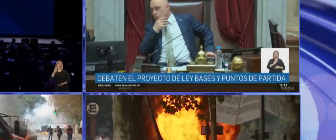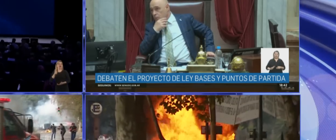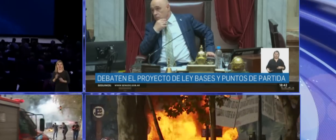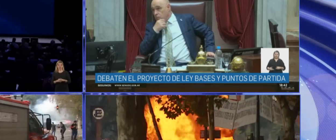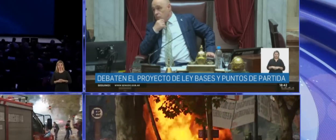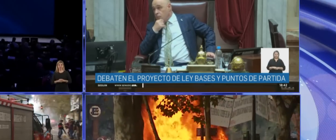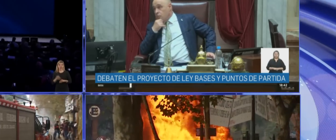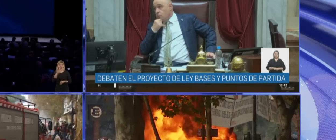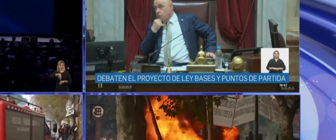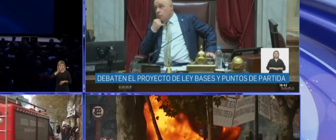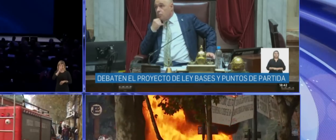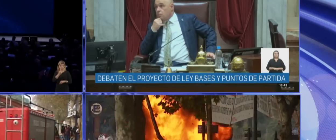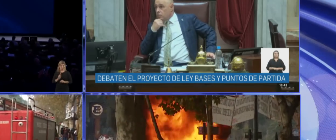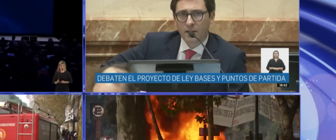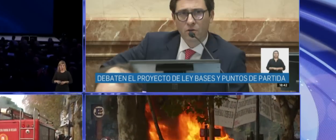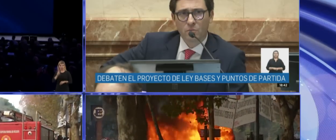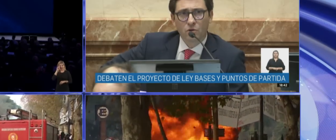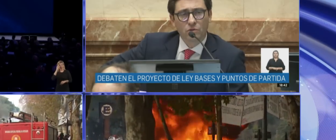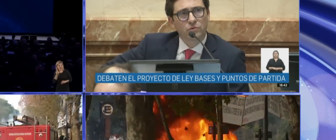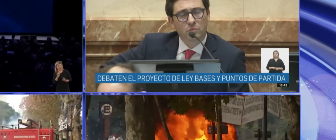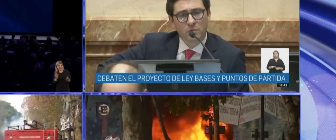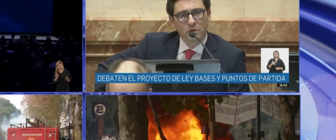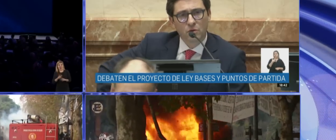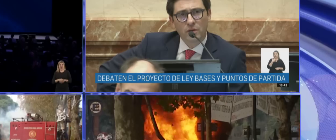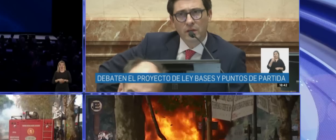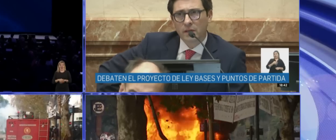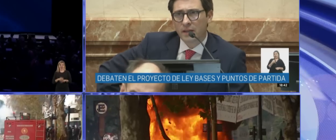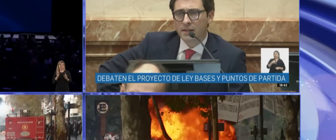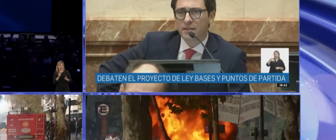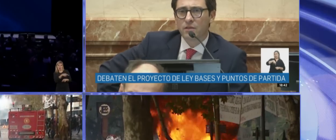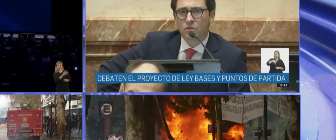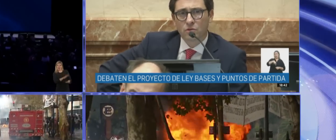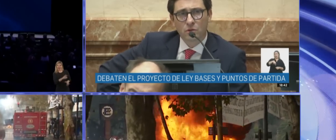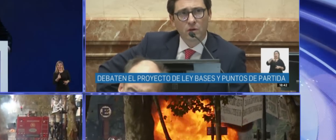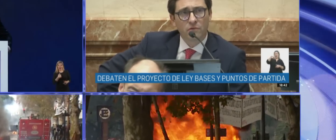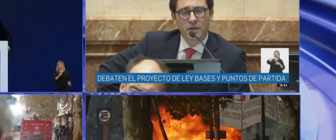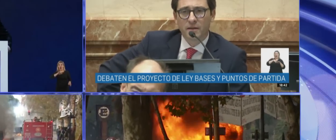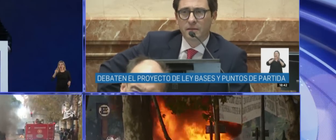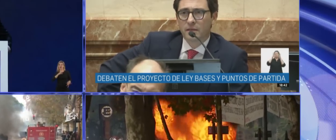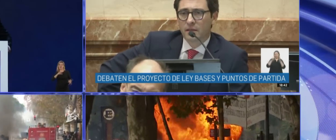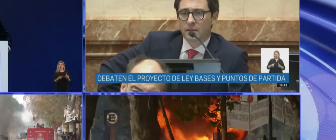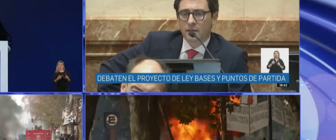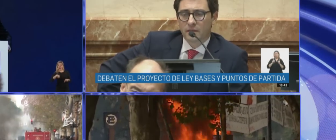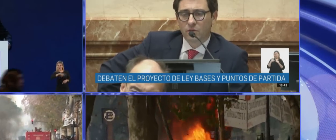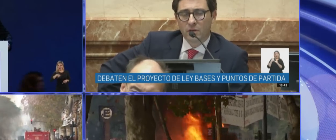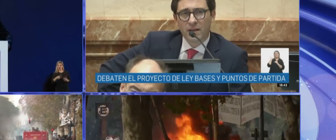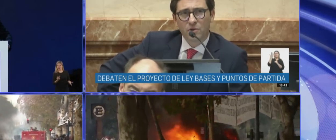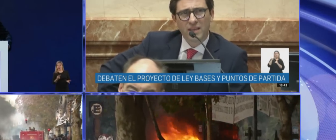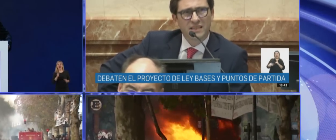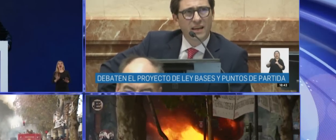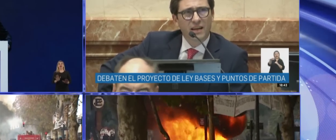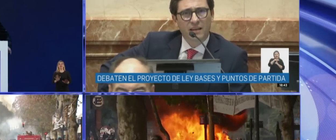ingenuos, no hicimos lo que ellos esperaban, lo hicimos de otra manera y acá estamos por 1/8